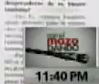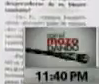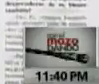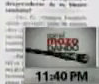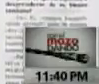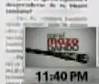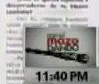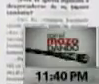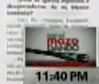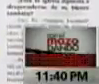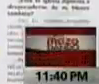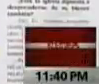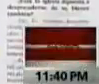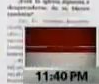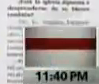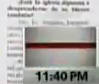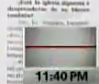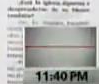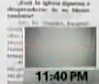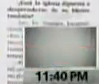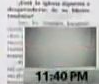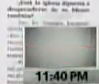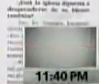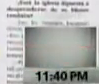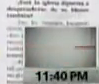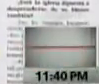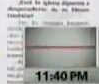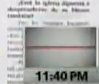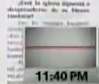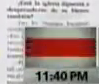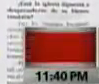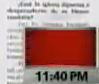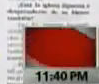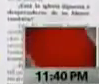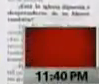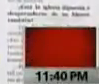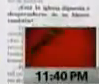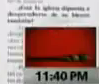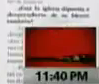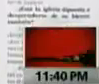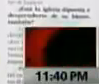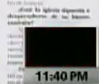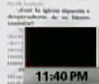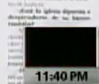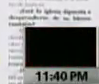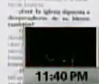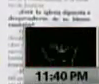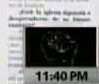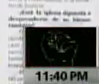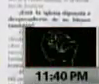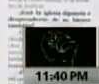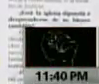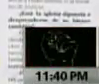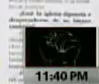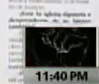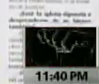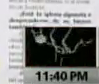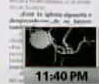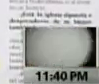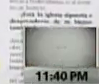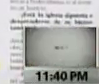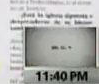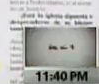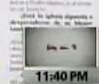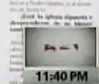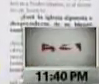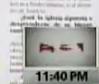pobres dice urosa pregúntenle aurosa Ahorita no al empresariado hay que respetarlo eso sería en otro